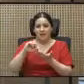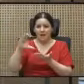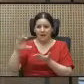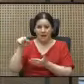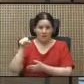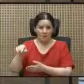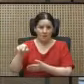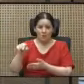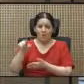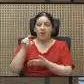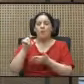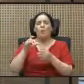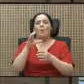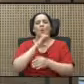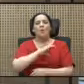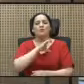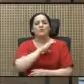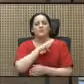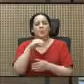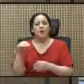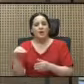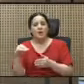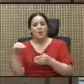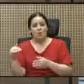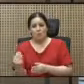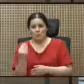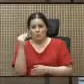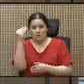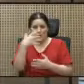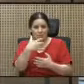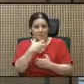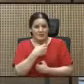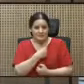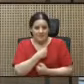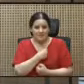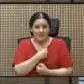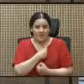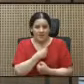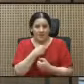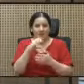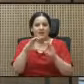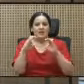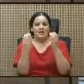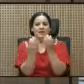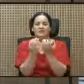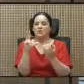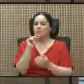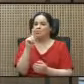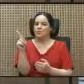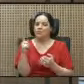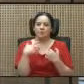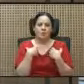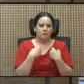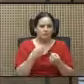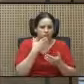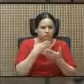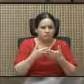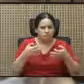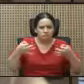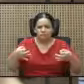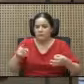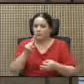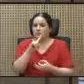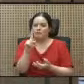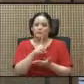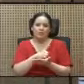que estos muchachos reciben clases no son condiciones salubres ni mucho menos dignas. En su discurso, el